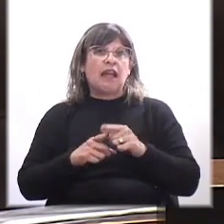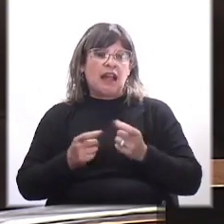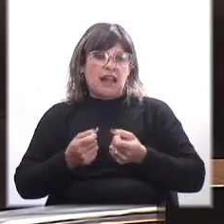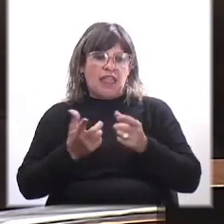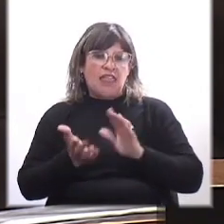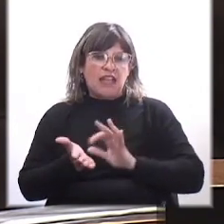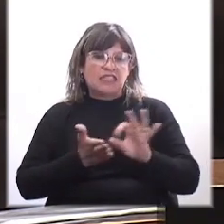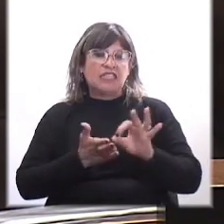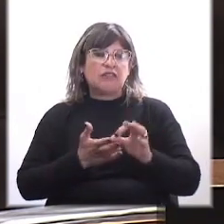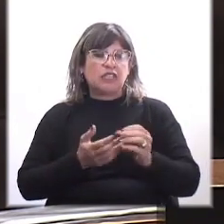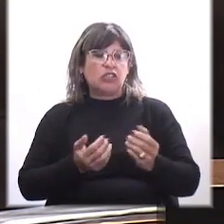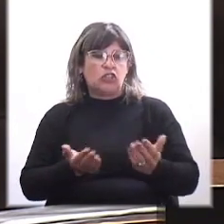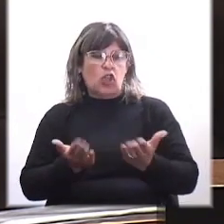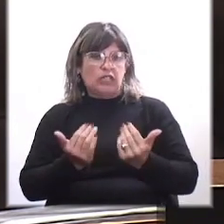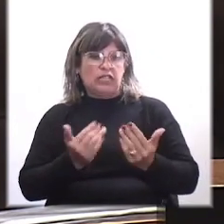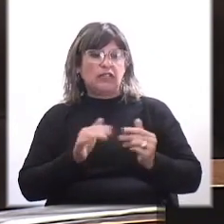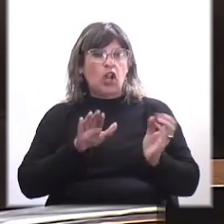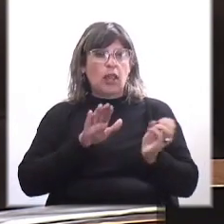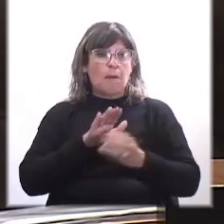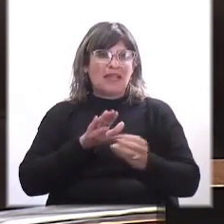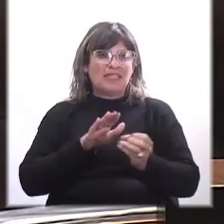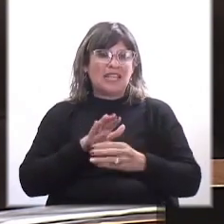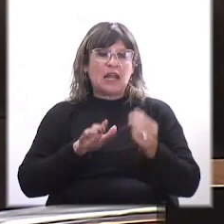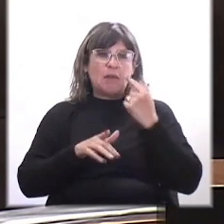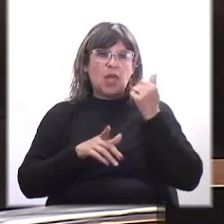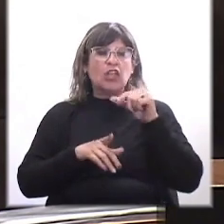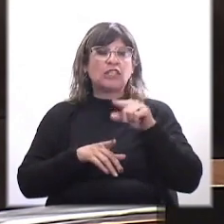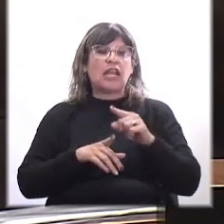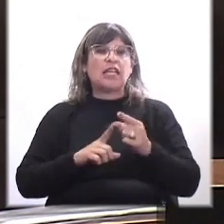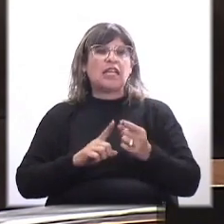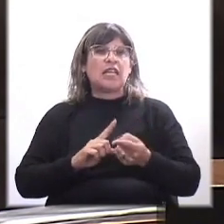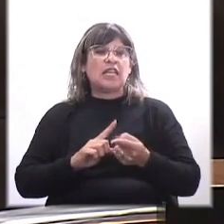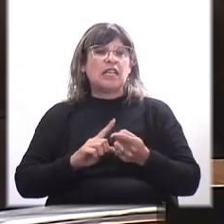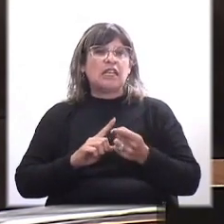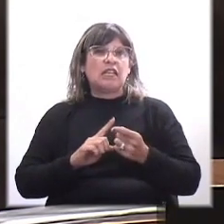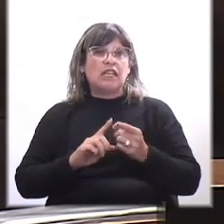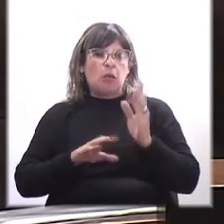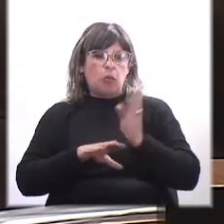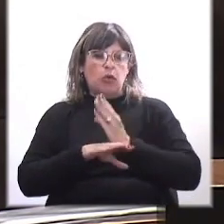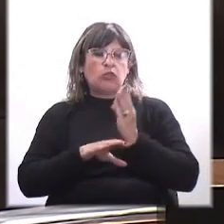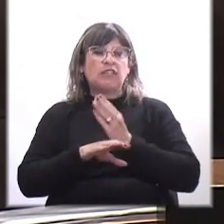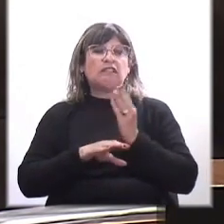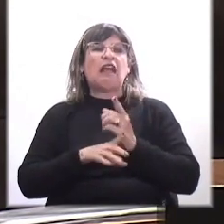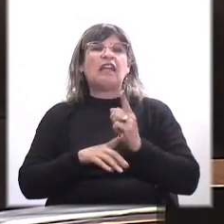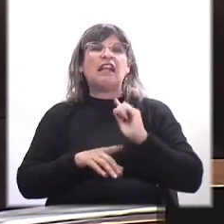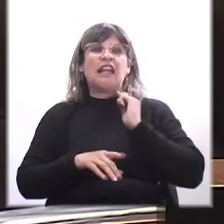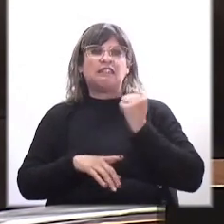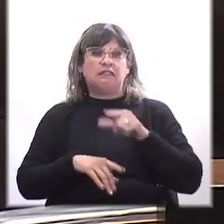servicios de recepción, almacenamiento y regasificación de gas natural licuado.